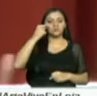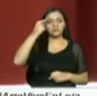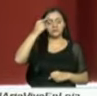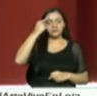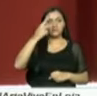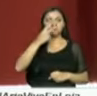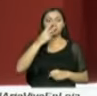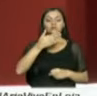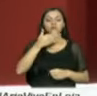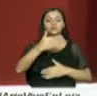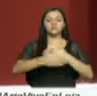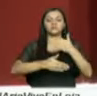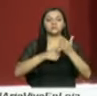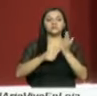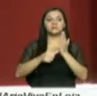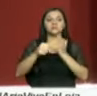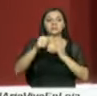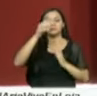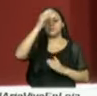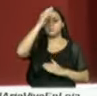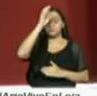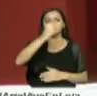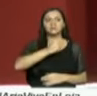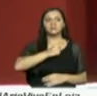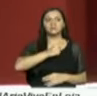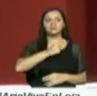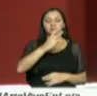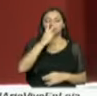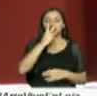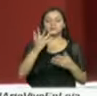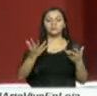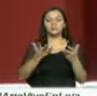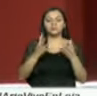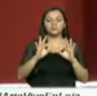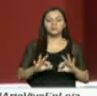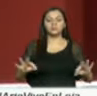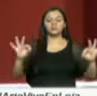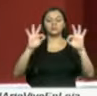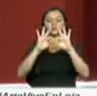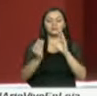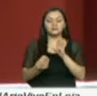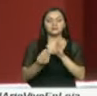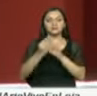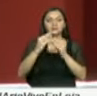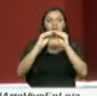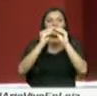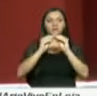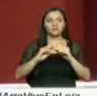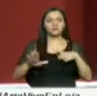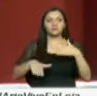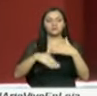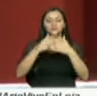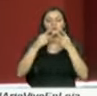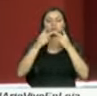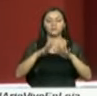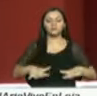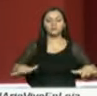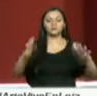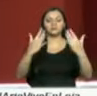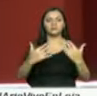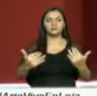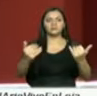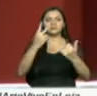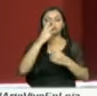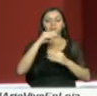a través del Ministerio de Cultura y Patrimonio, le ha dado vital importancia a la creación local y a la formación de nuevos públicos en el acceso